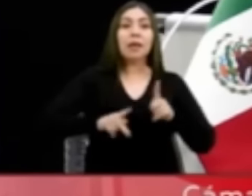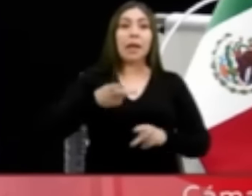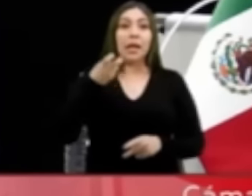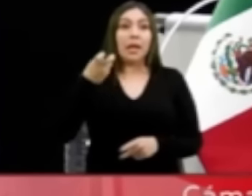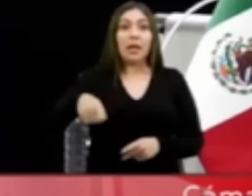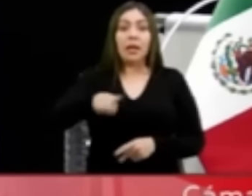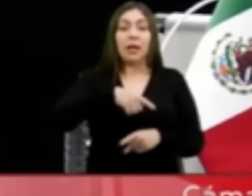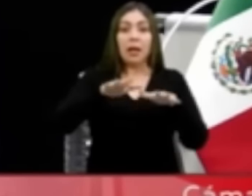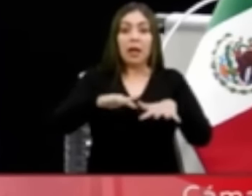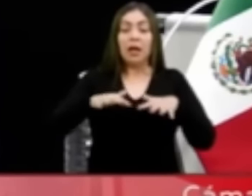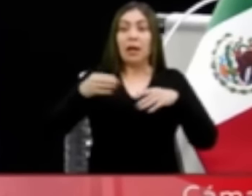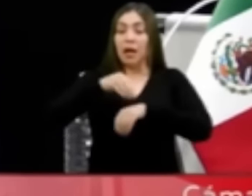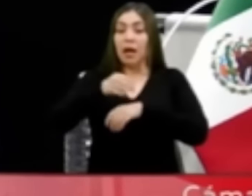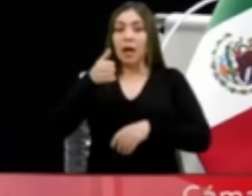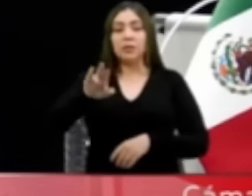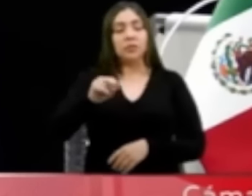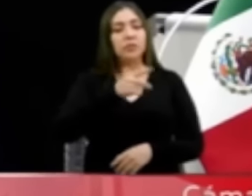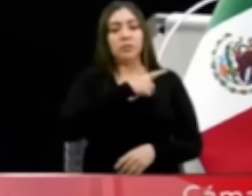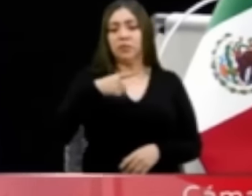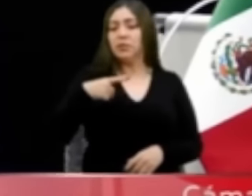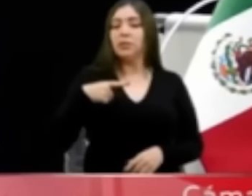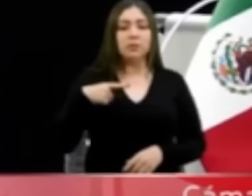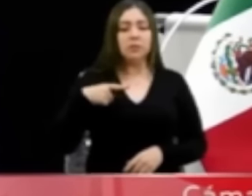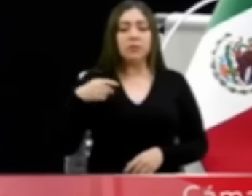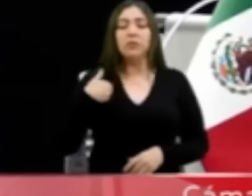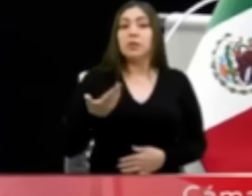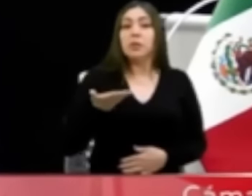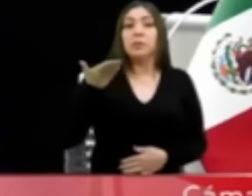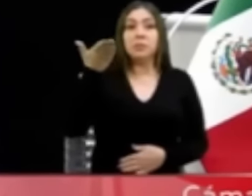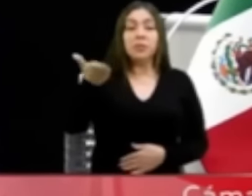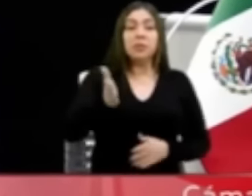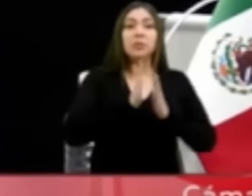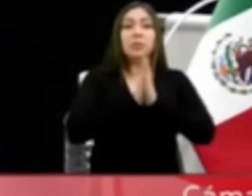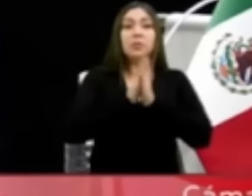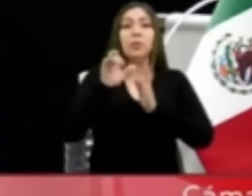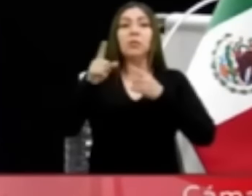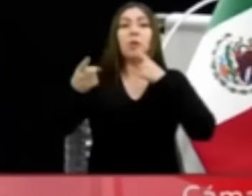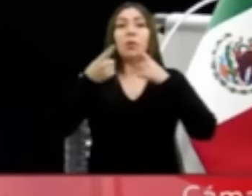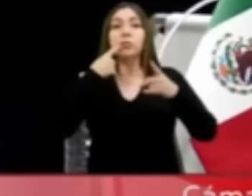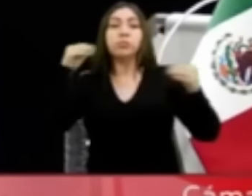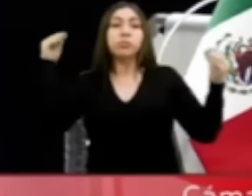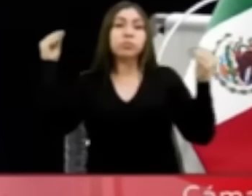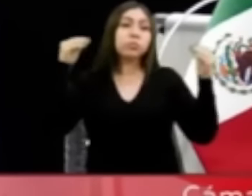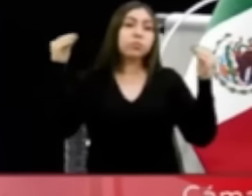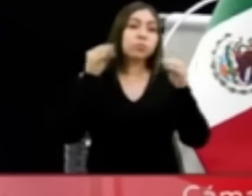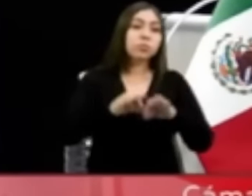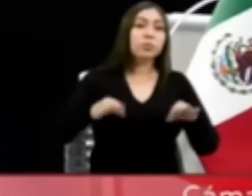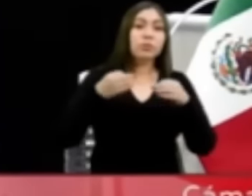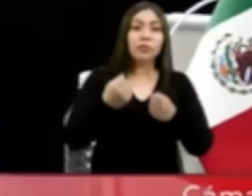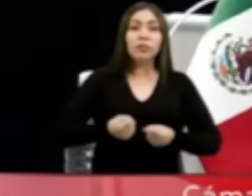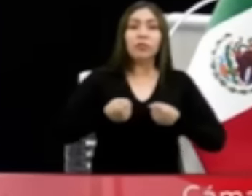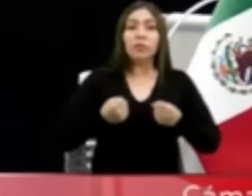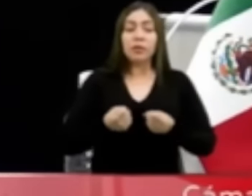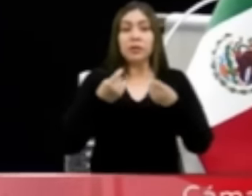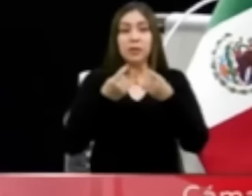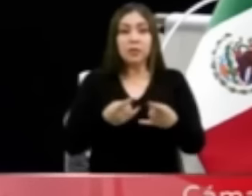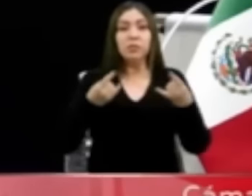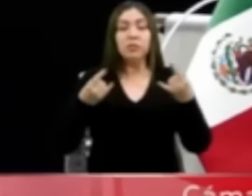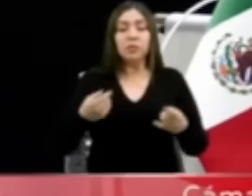Asamblea. Yo pido en un debate que va a ser muy intenso, muy apasionado, muy importante, histórico,